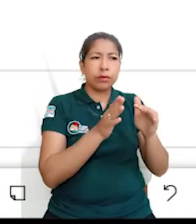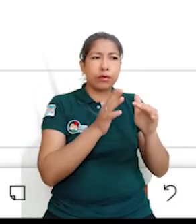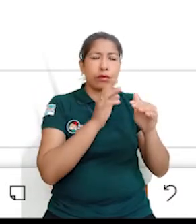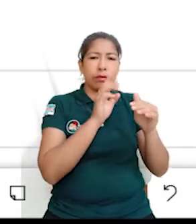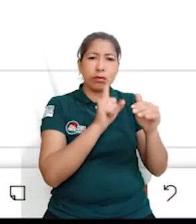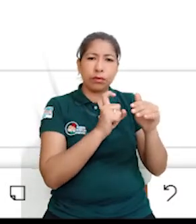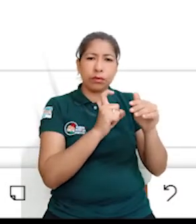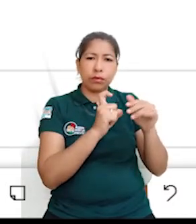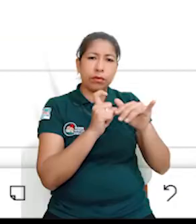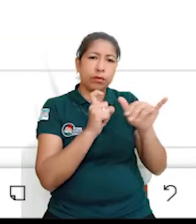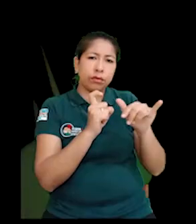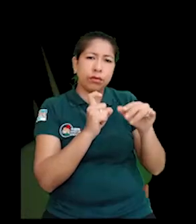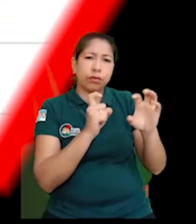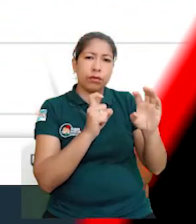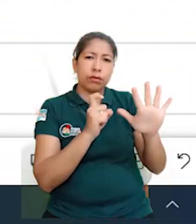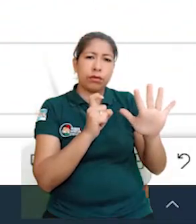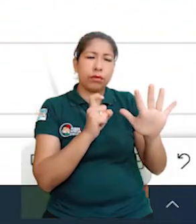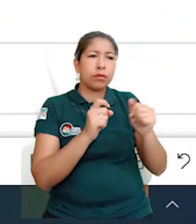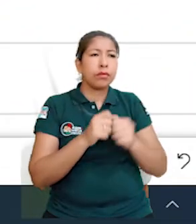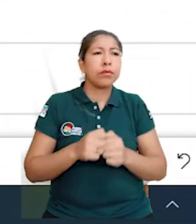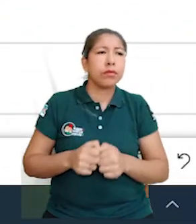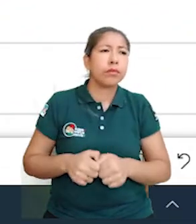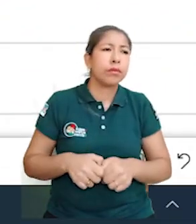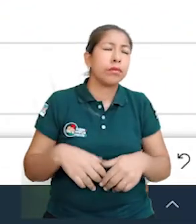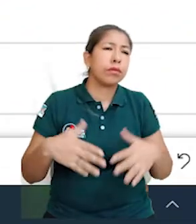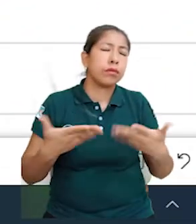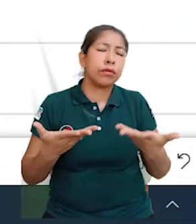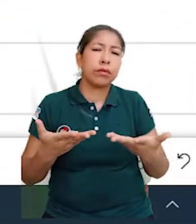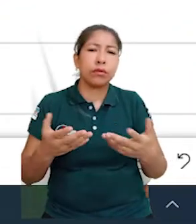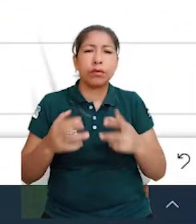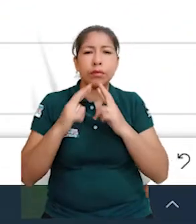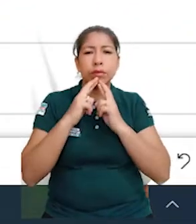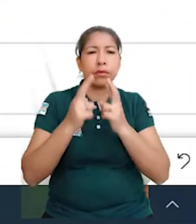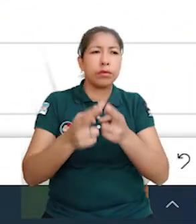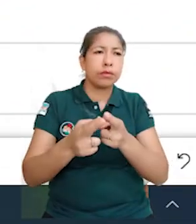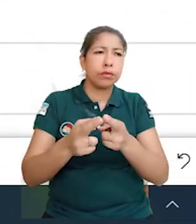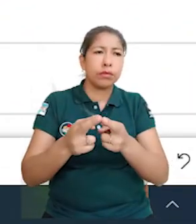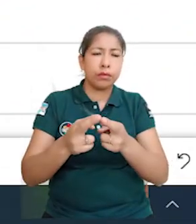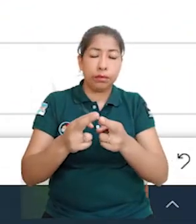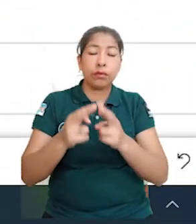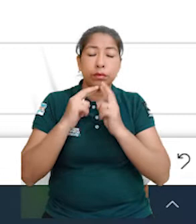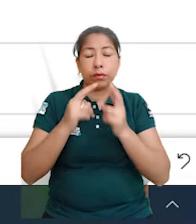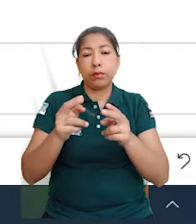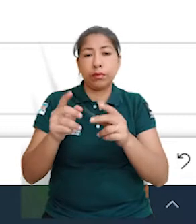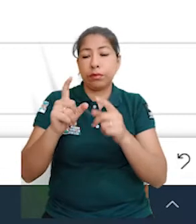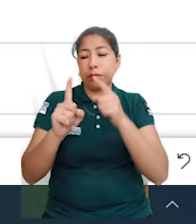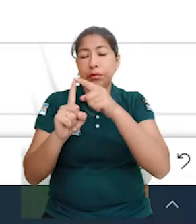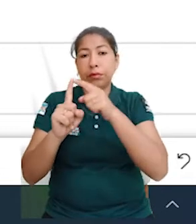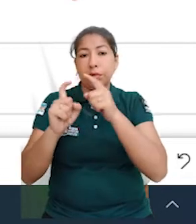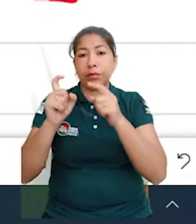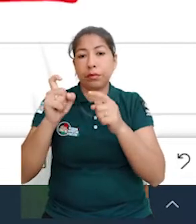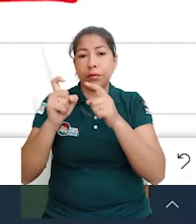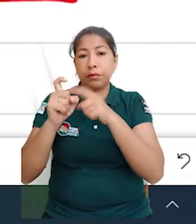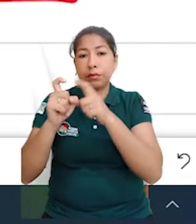de verificación. Verifiquemos. Bien, los resultados parciales que hemos obtenido son menos 25 para